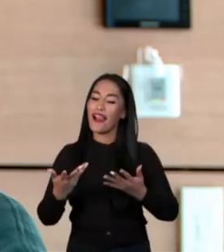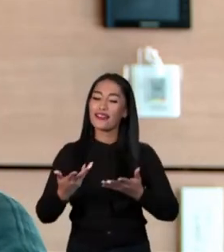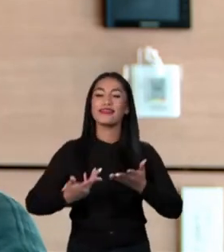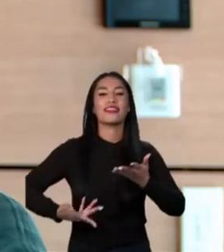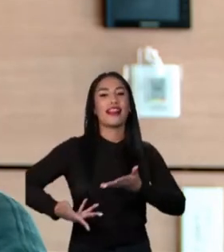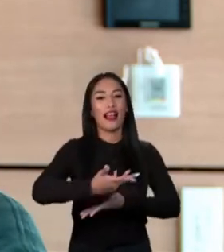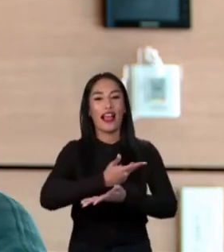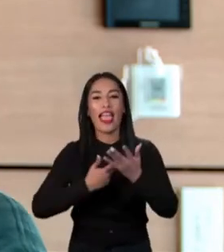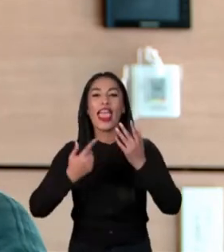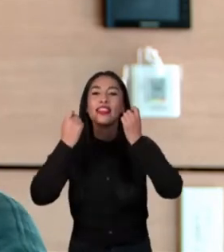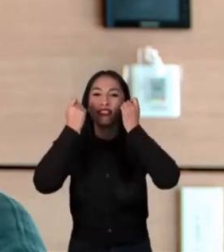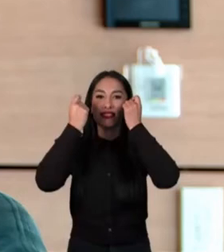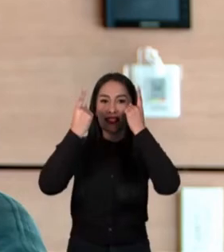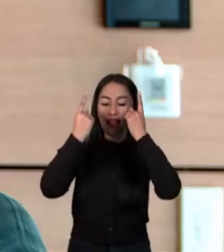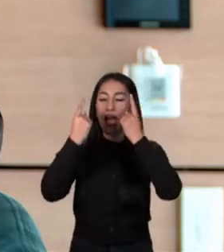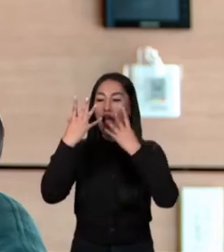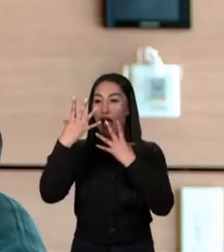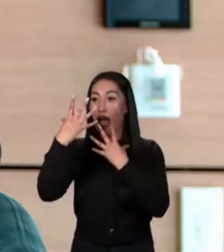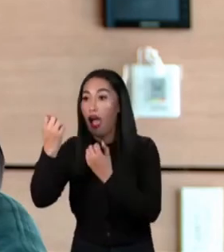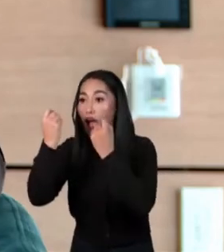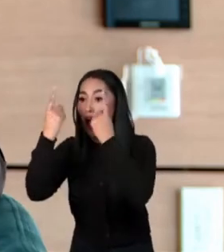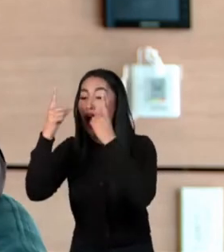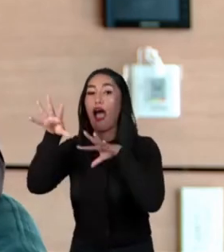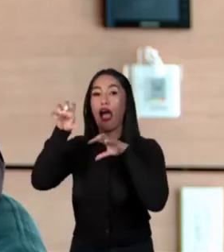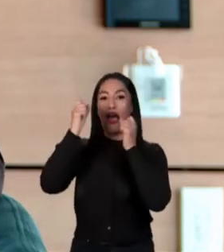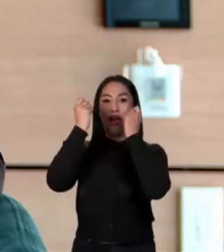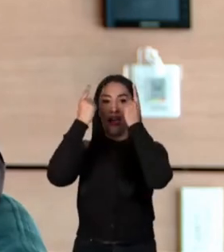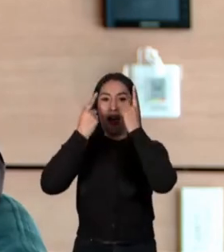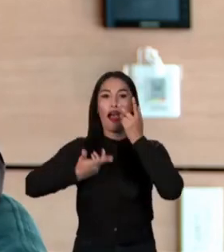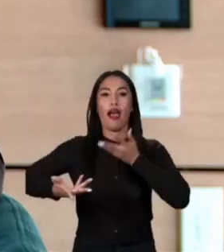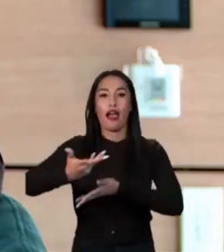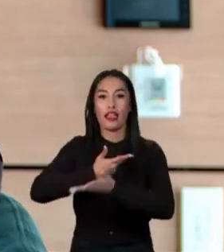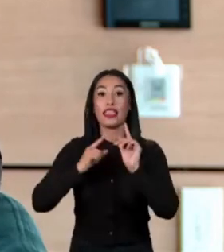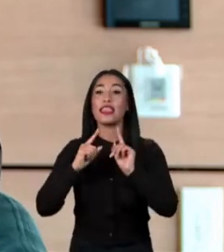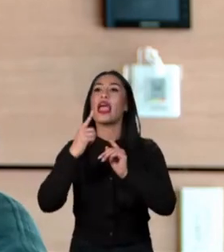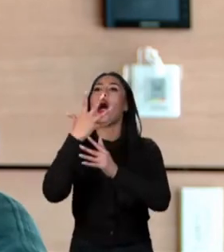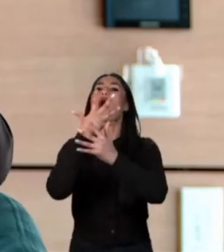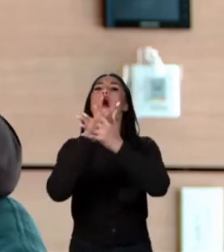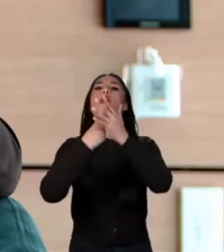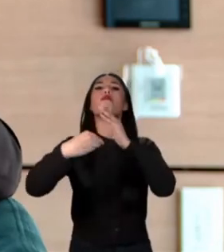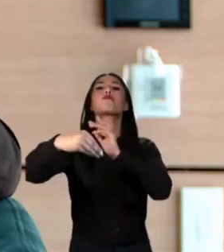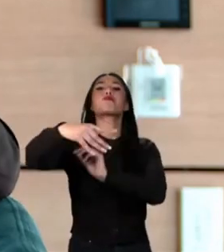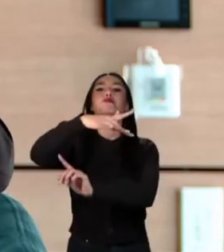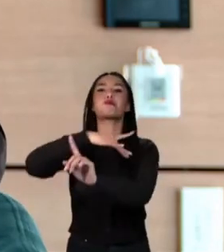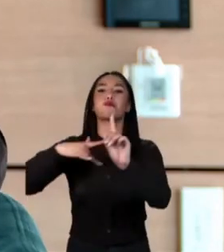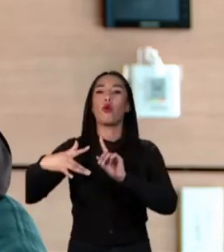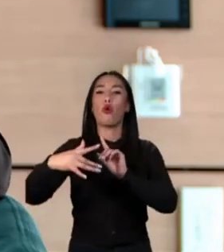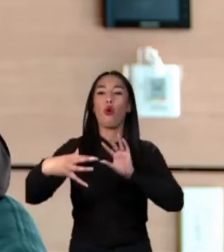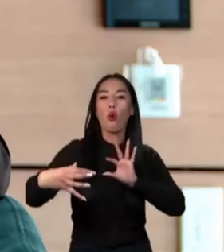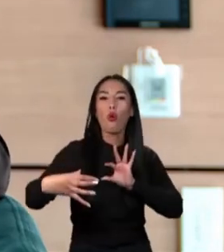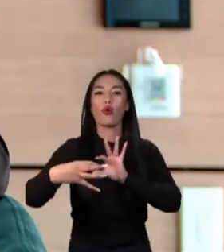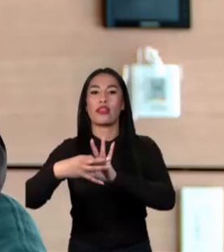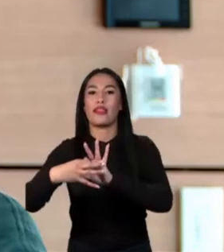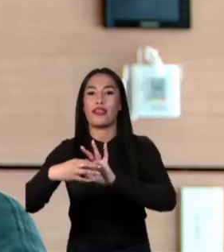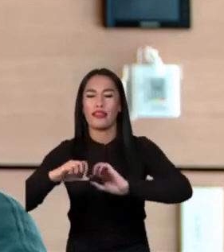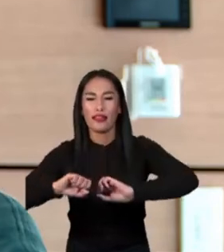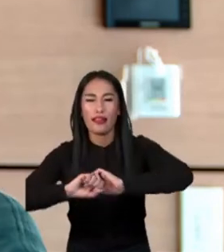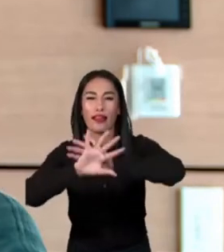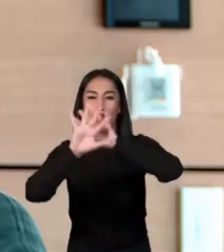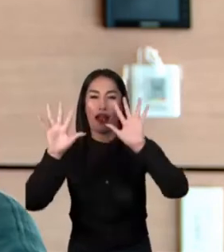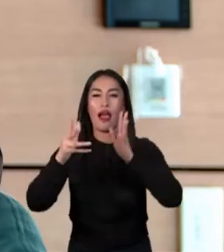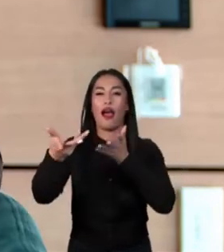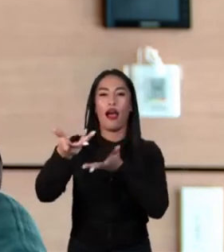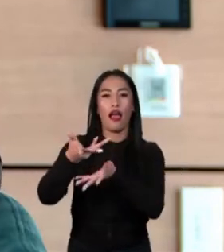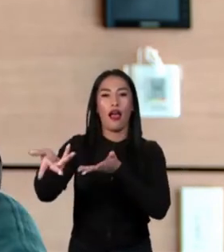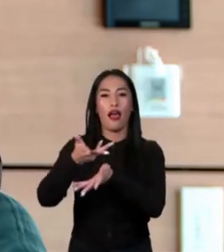que ha sido difícil amos difícil por su extensión con el sector externo de manera unificada de manera clara yo creo que si